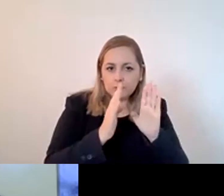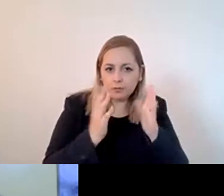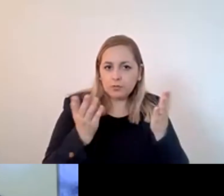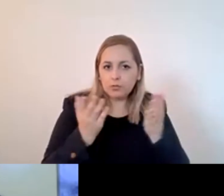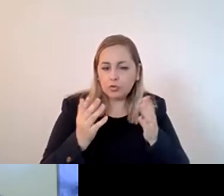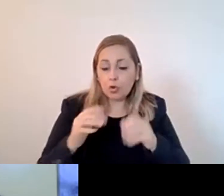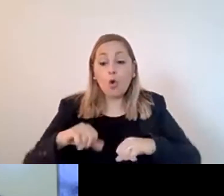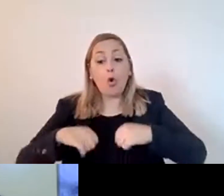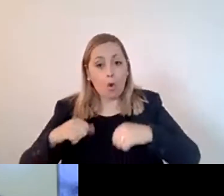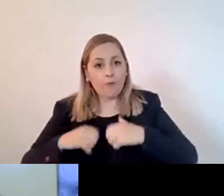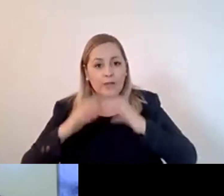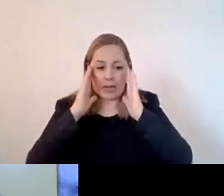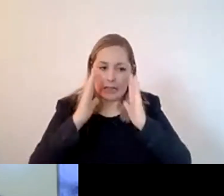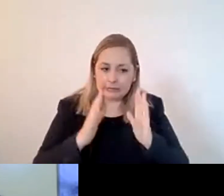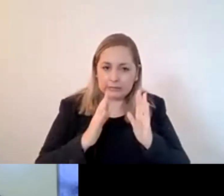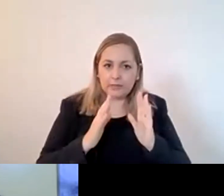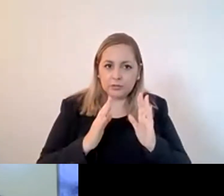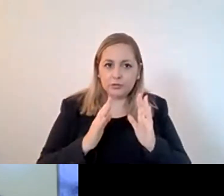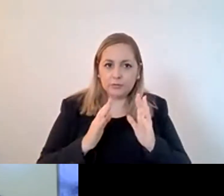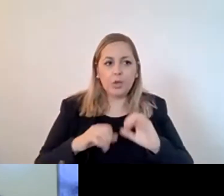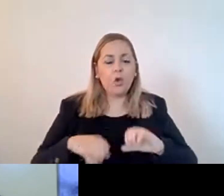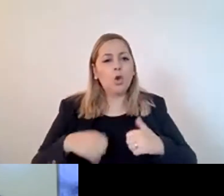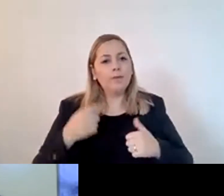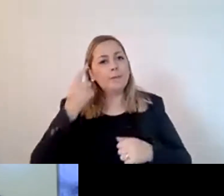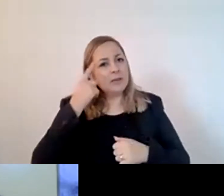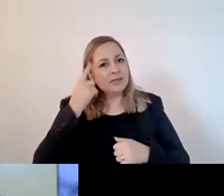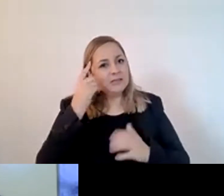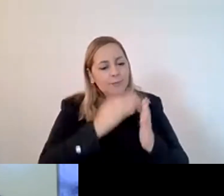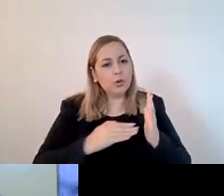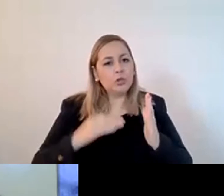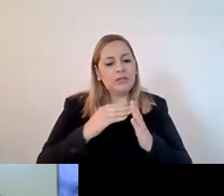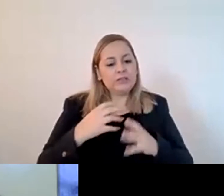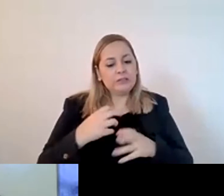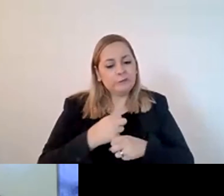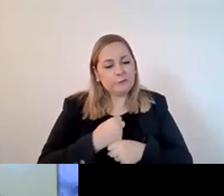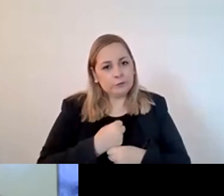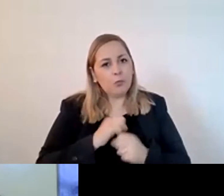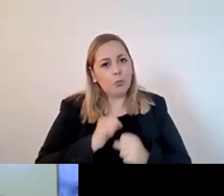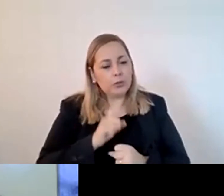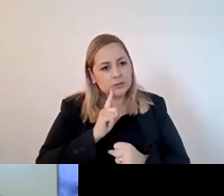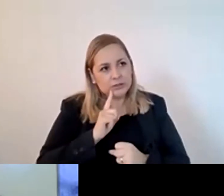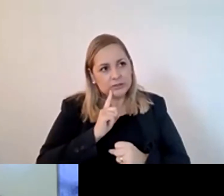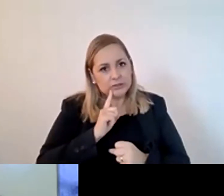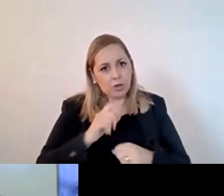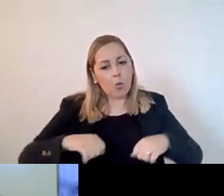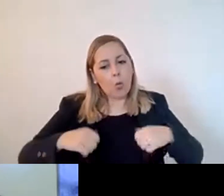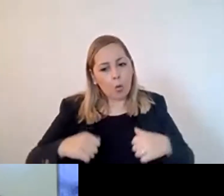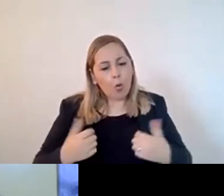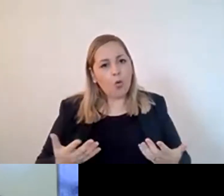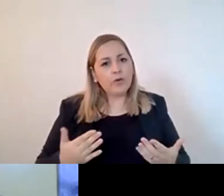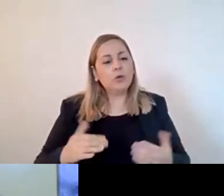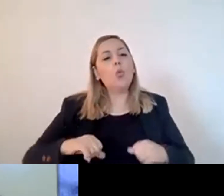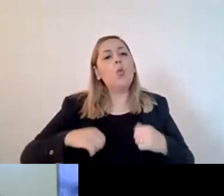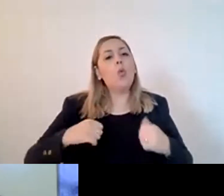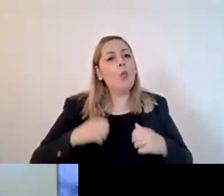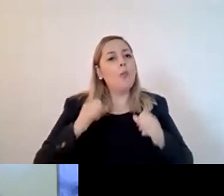el adolescente. Sobre todo pensemos el nivel de frustración que puede tener un adolescente. Porque un adolescente